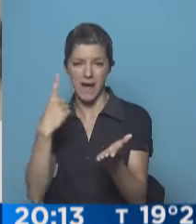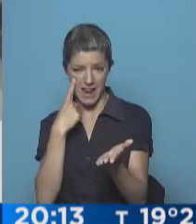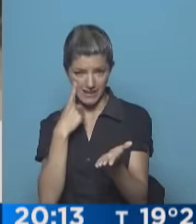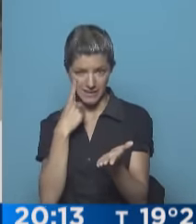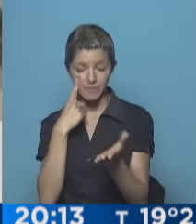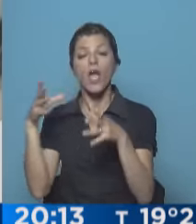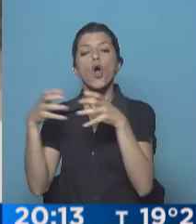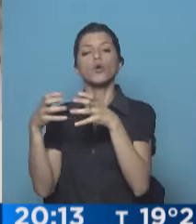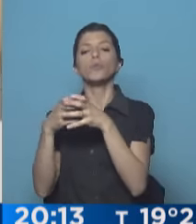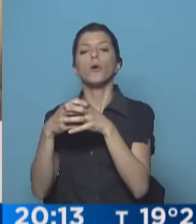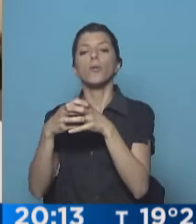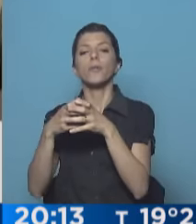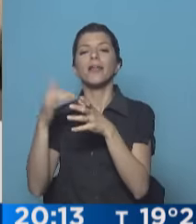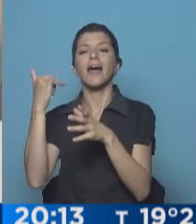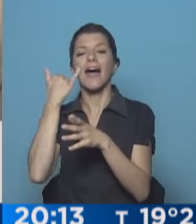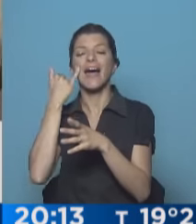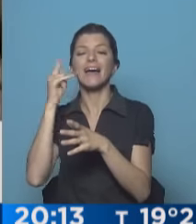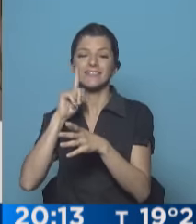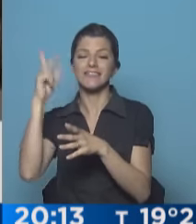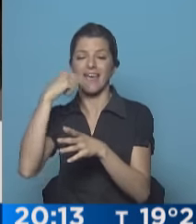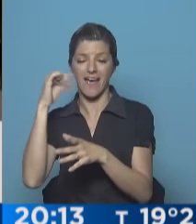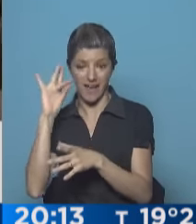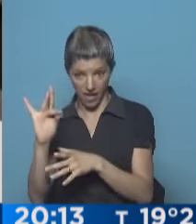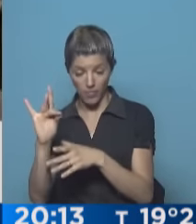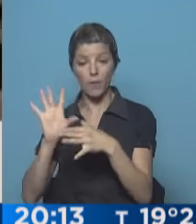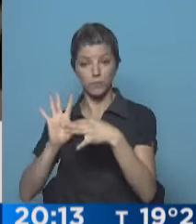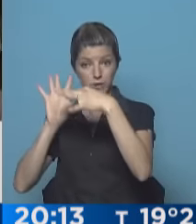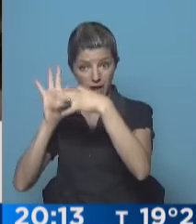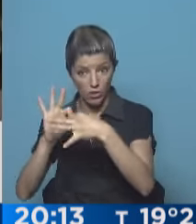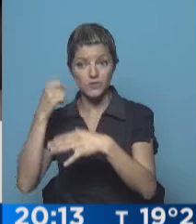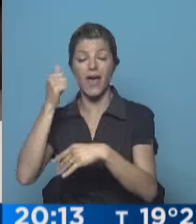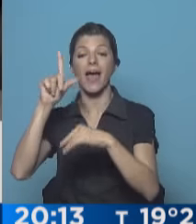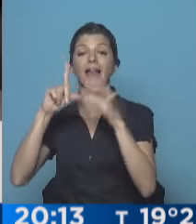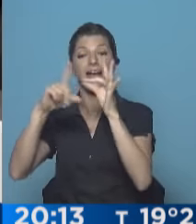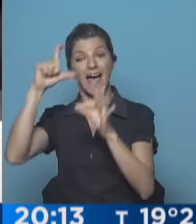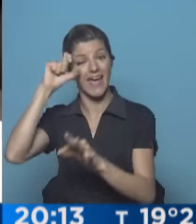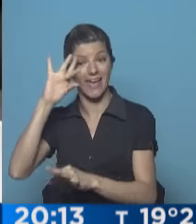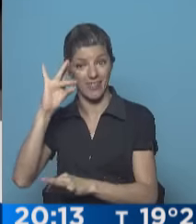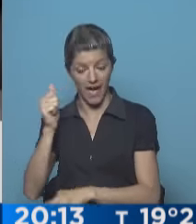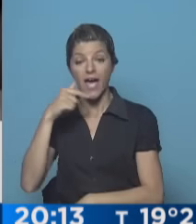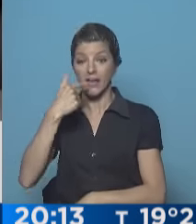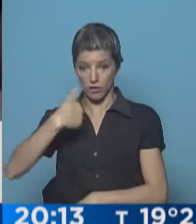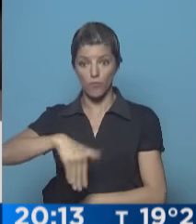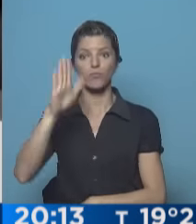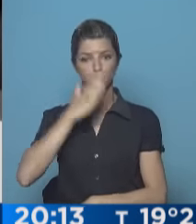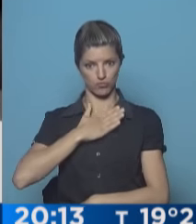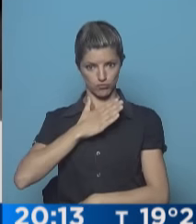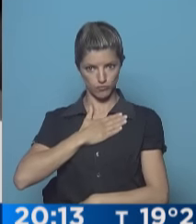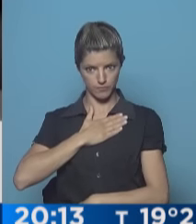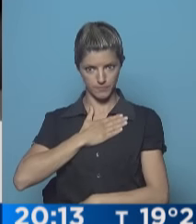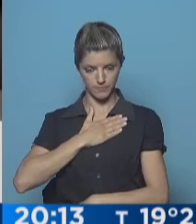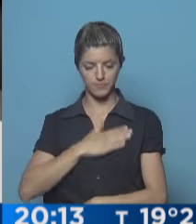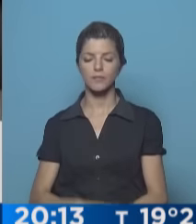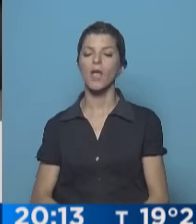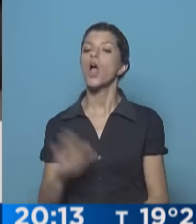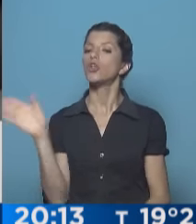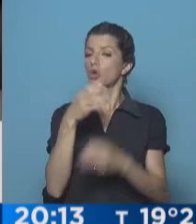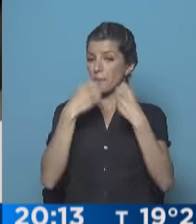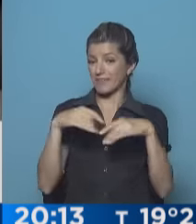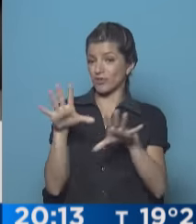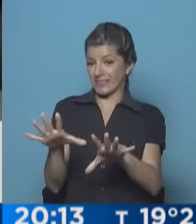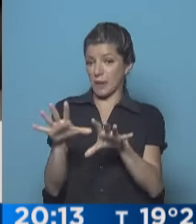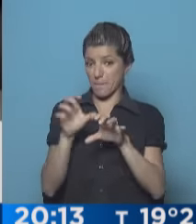por yihadistas cercanos a la red Al-Qaeda, que en un mensaje se adjudicaron su autoría. Todo comenzó muy